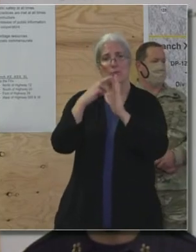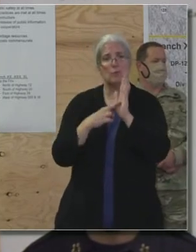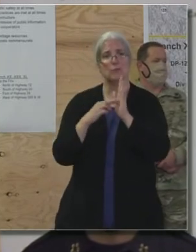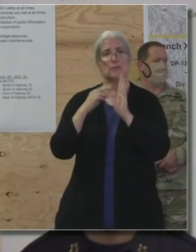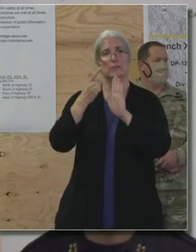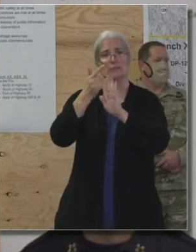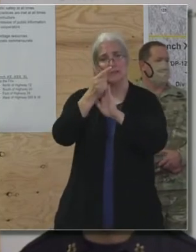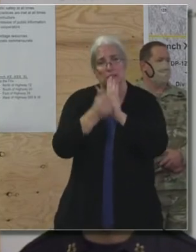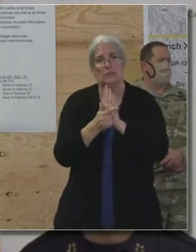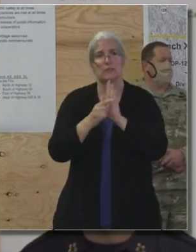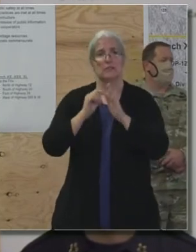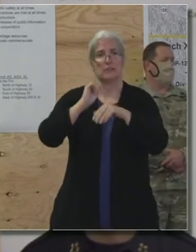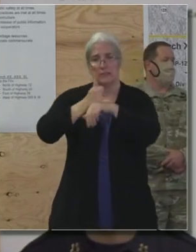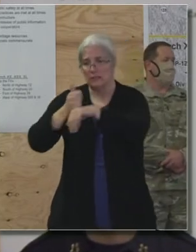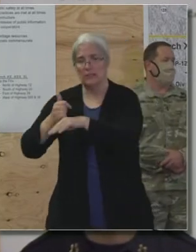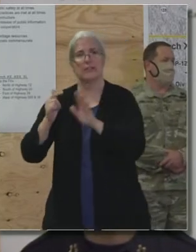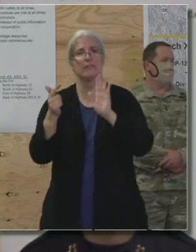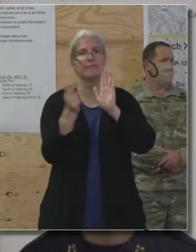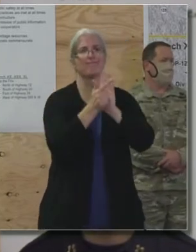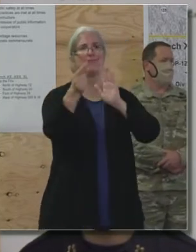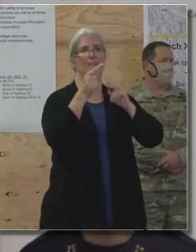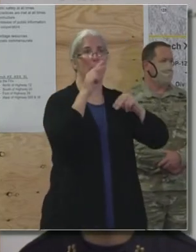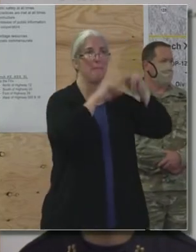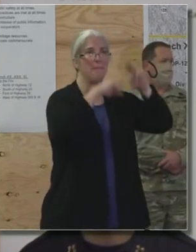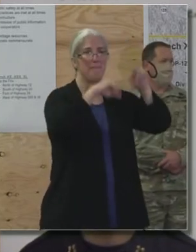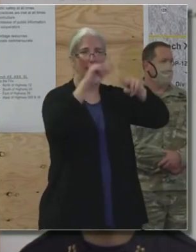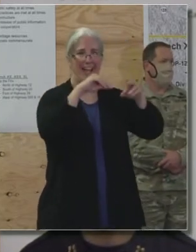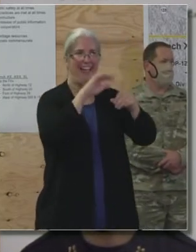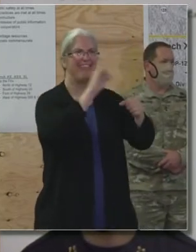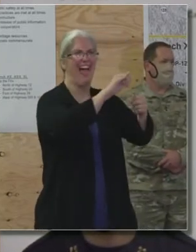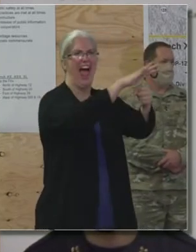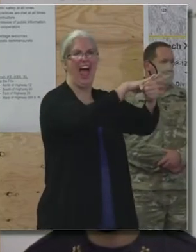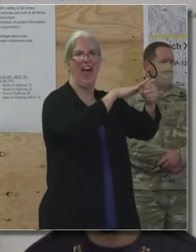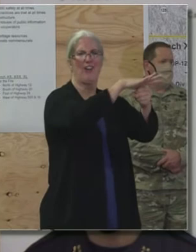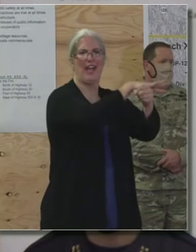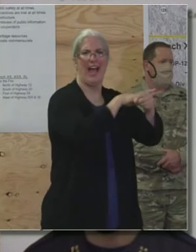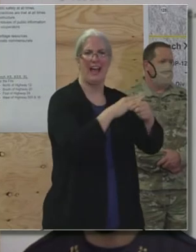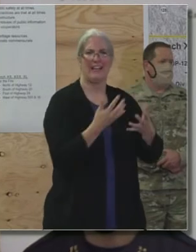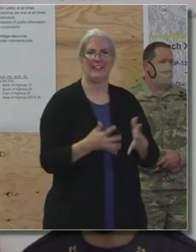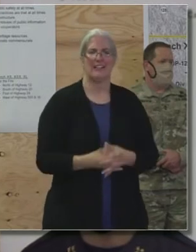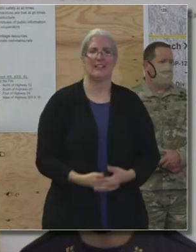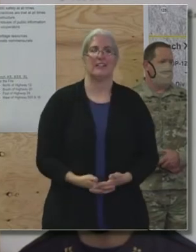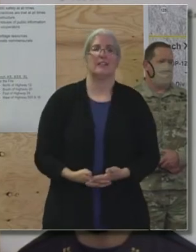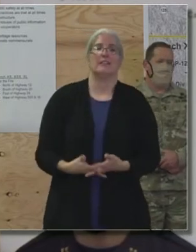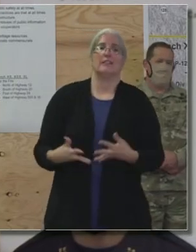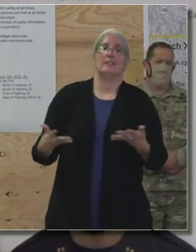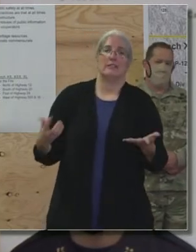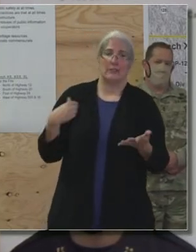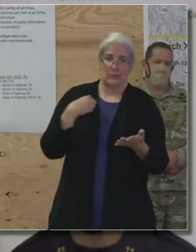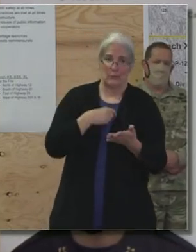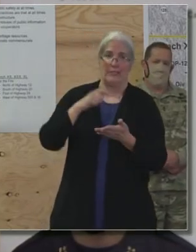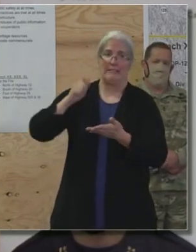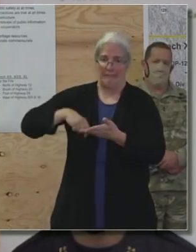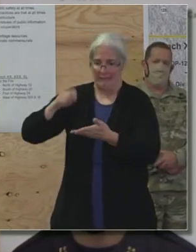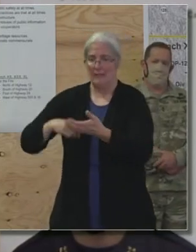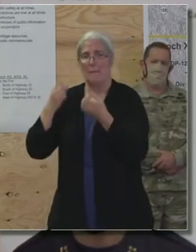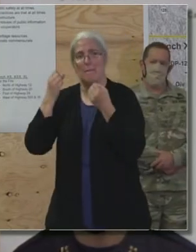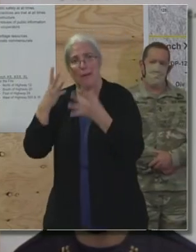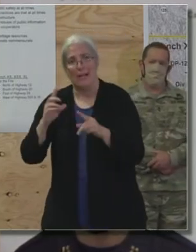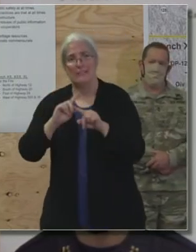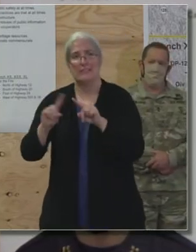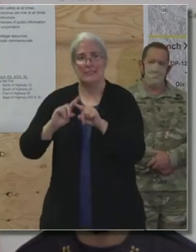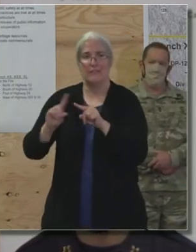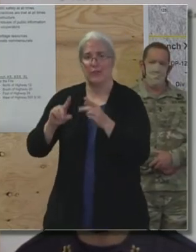de alto riesgo y los localismos determinados o localmente hemos difundido e informes a